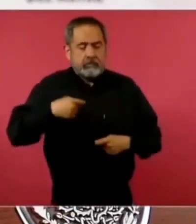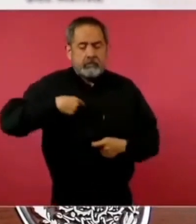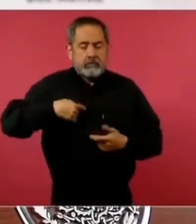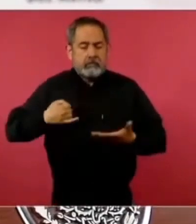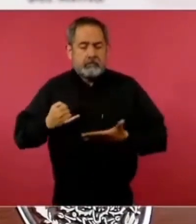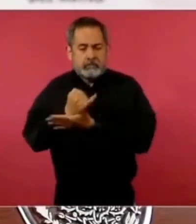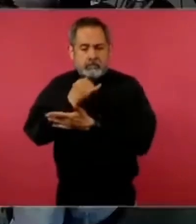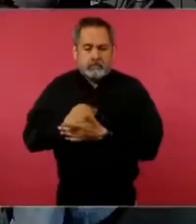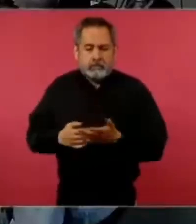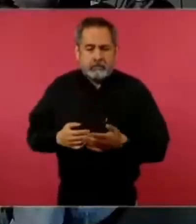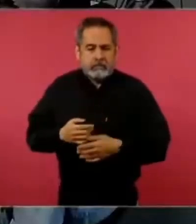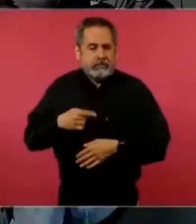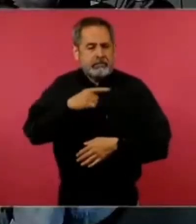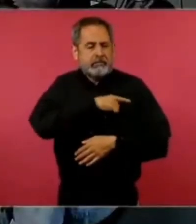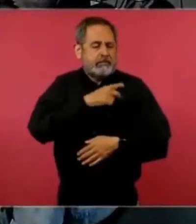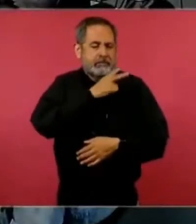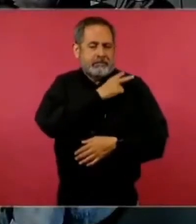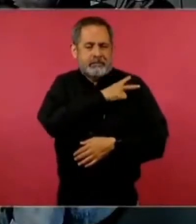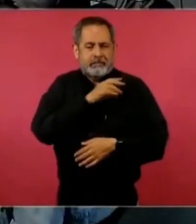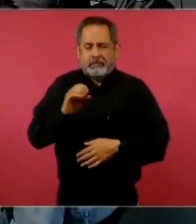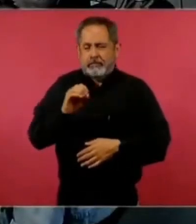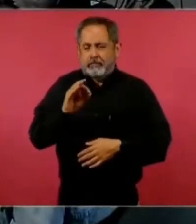al que estaba de oficial mayor.